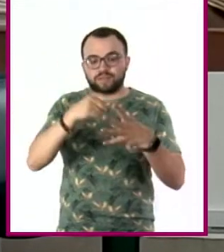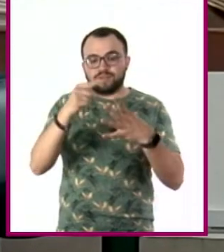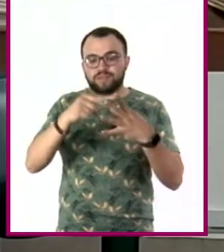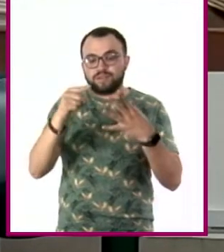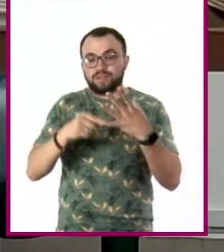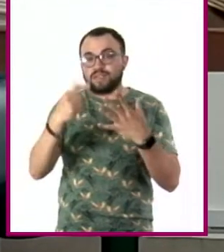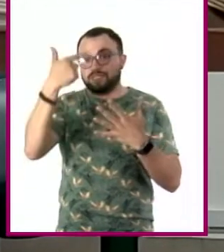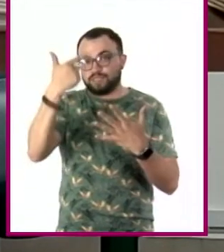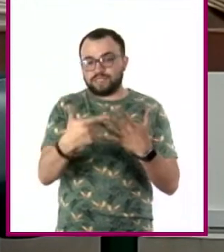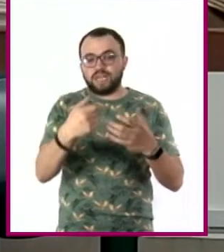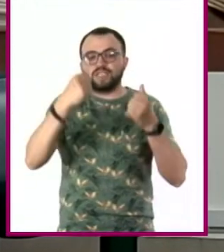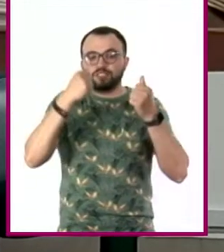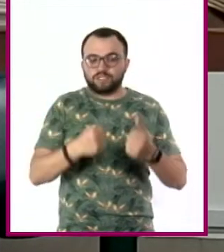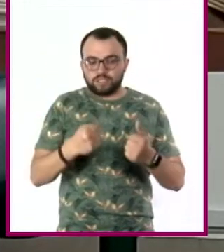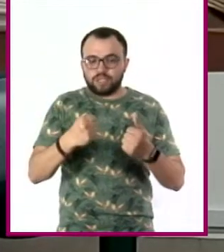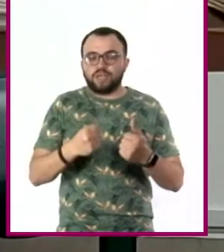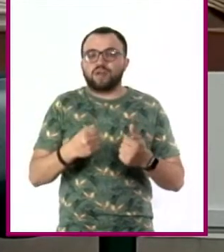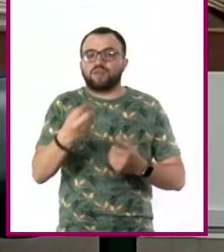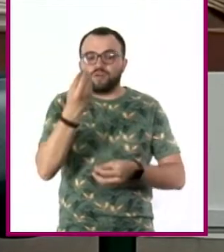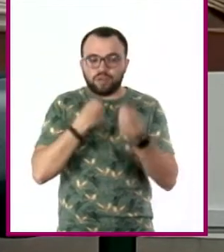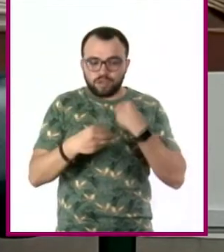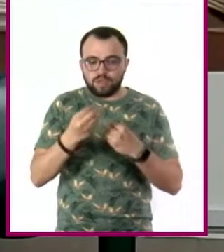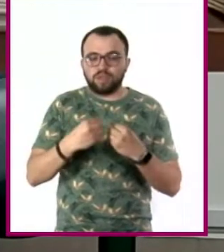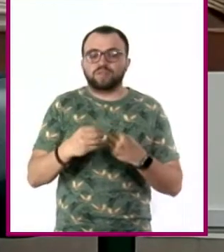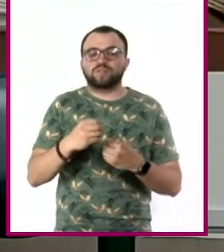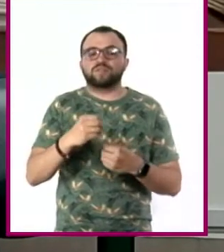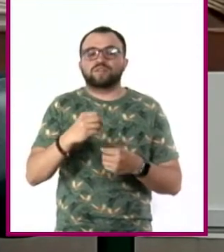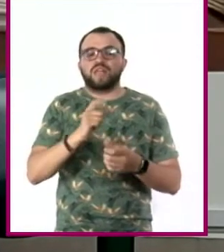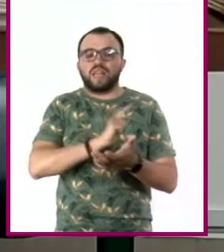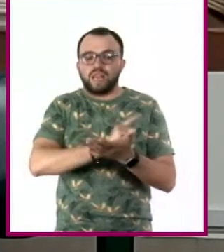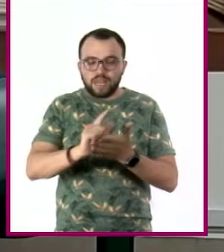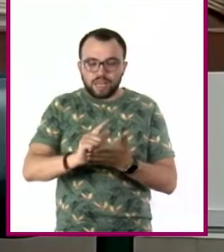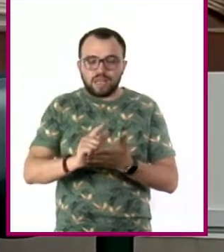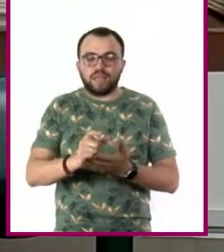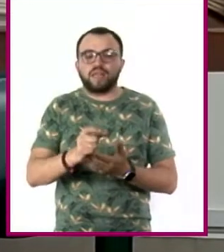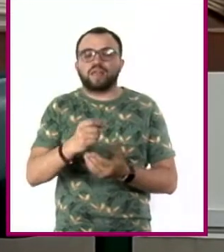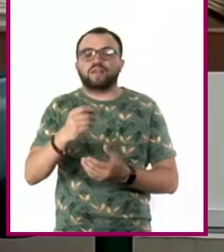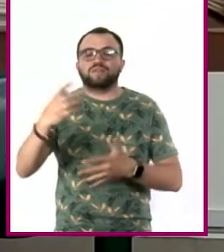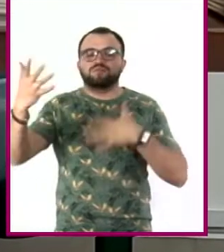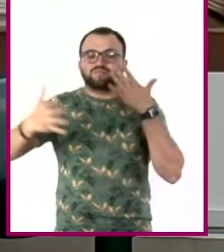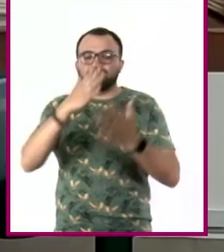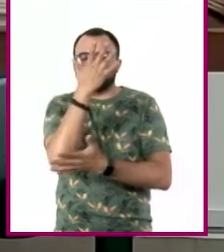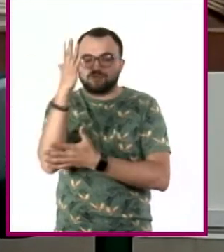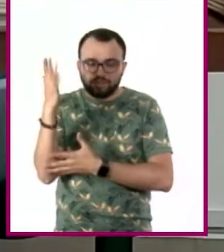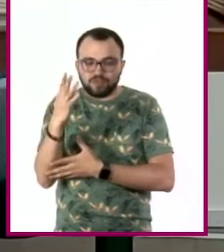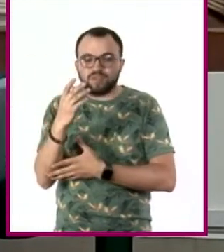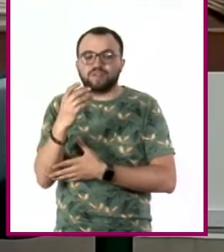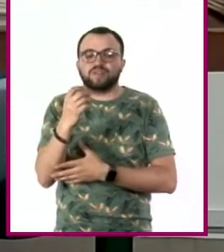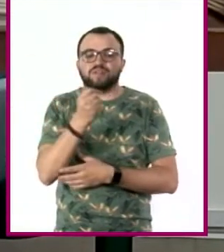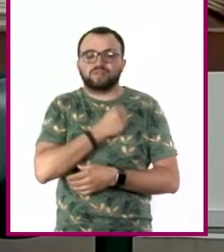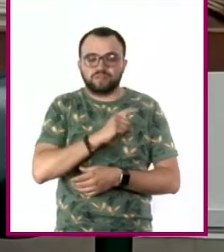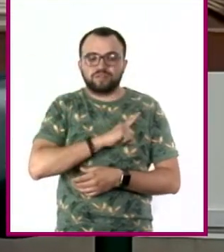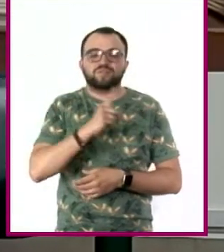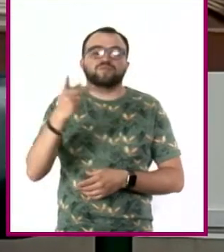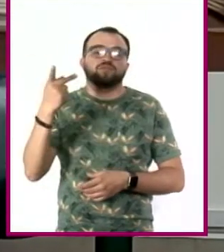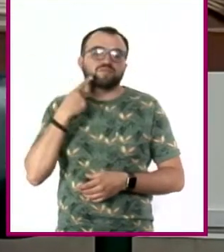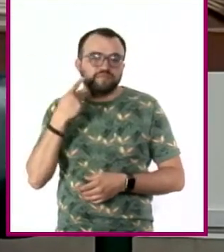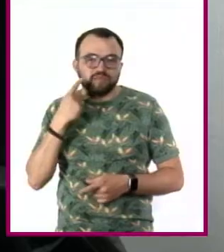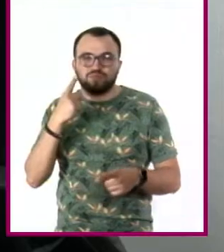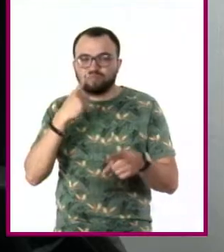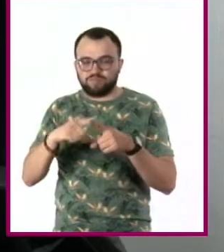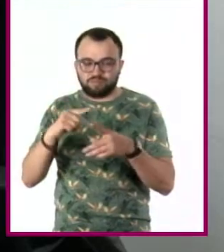seguridad alimentaria, sanitaria, medioambiental, económica, personal, de la comunidad y política. ¿Y tú,